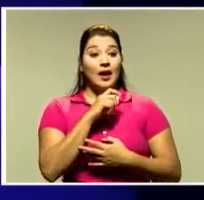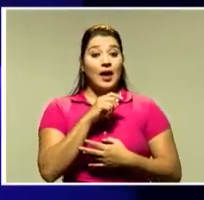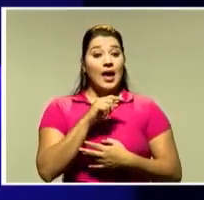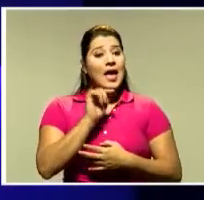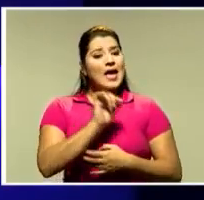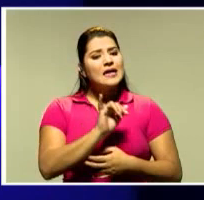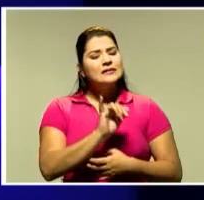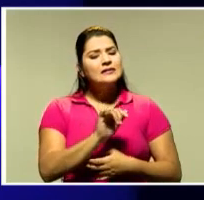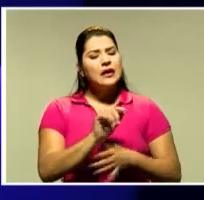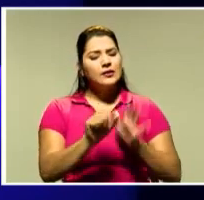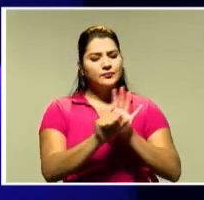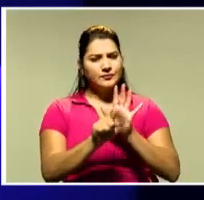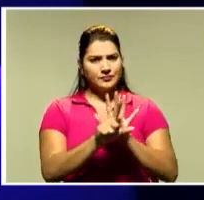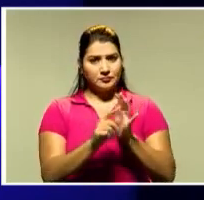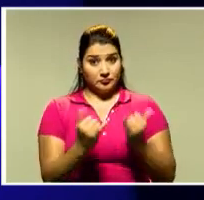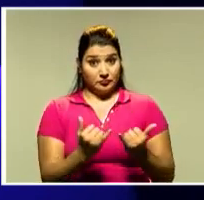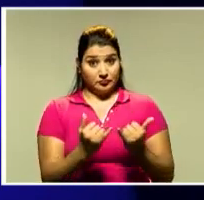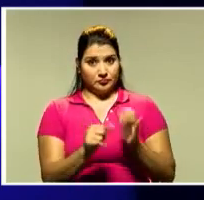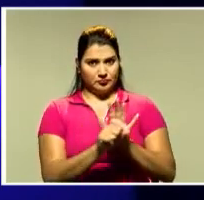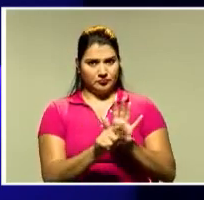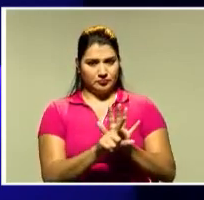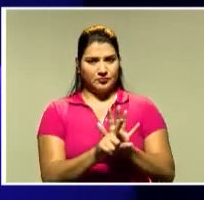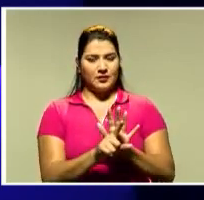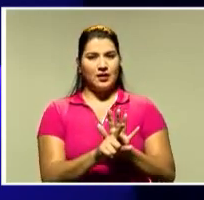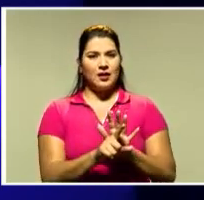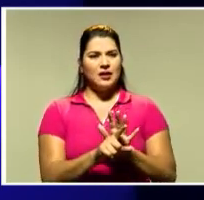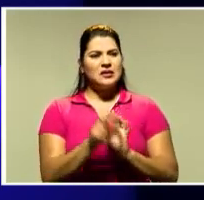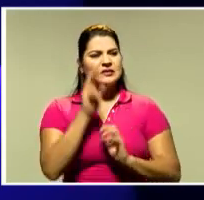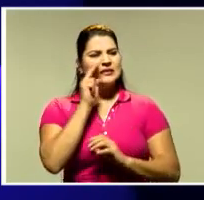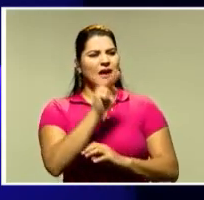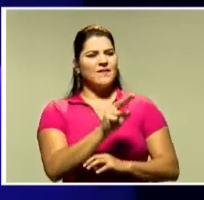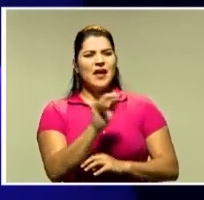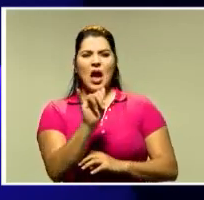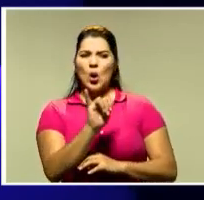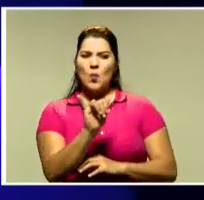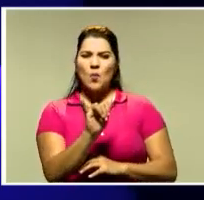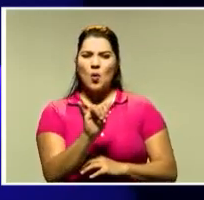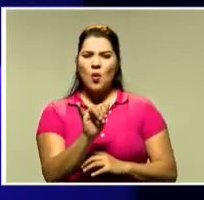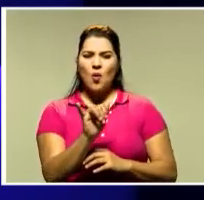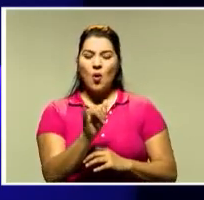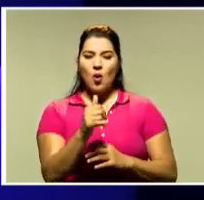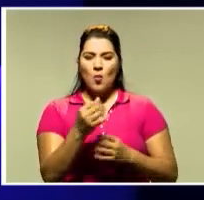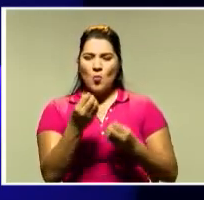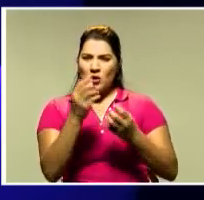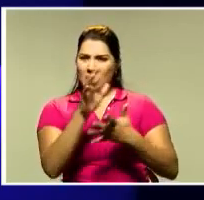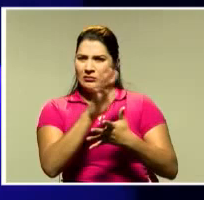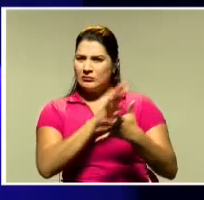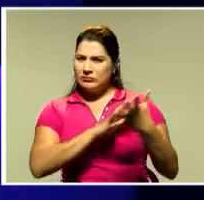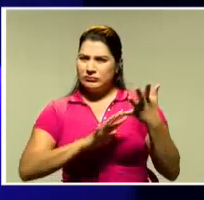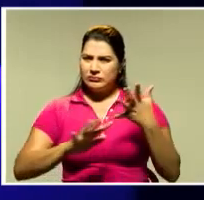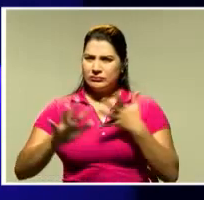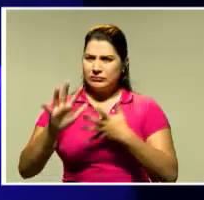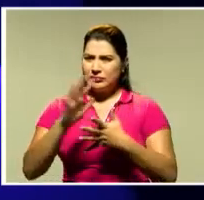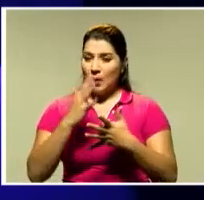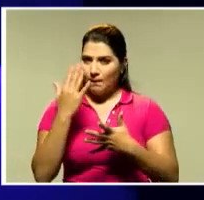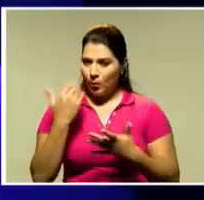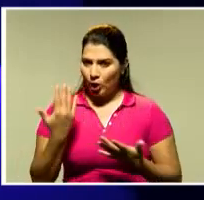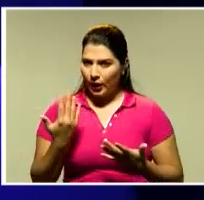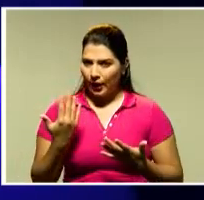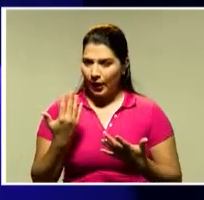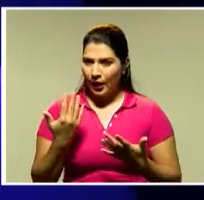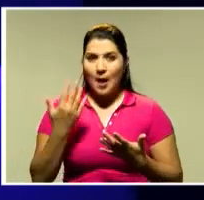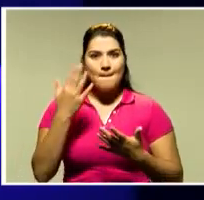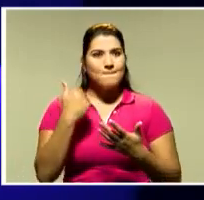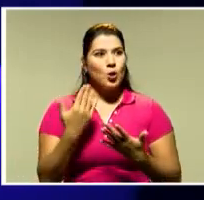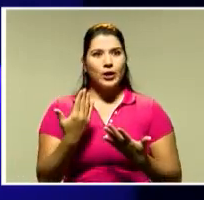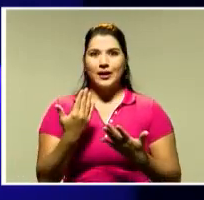asamblea legislativa que se vislumbraba como muy tormentosa porque nace de una elección